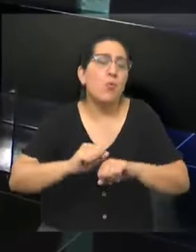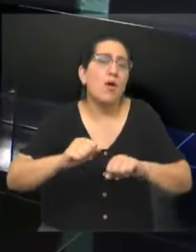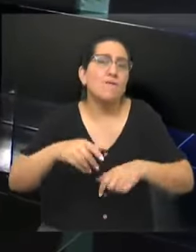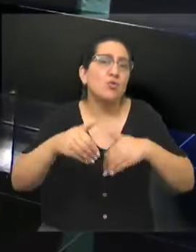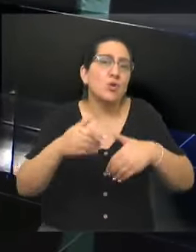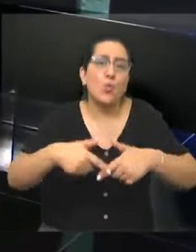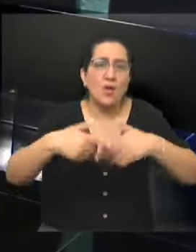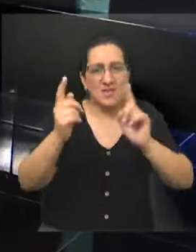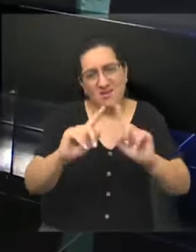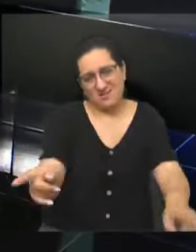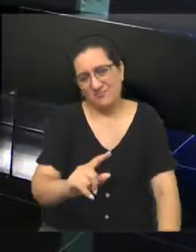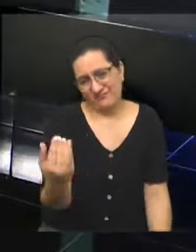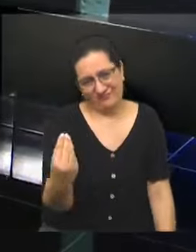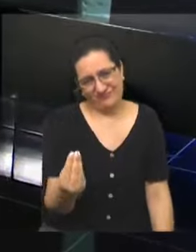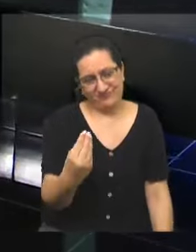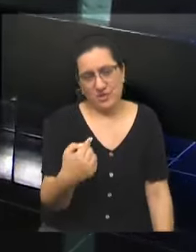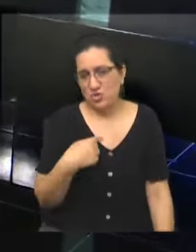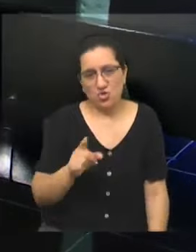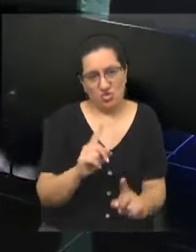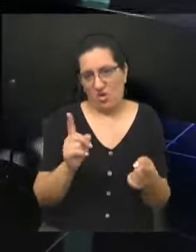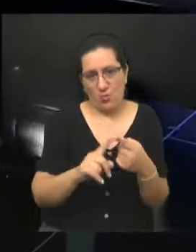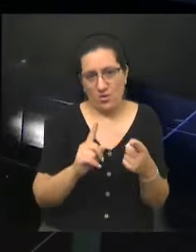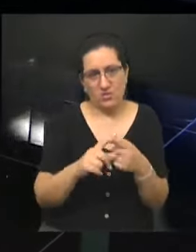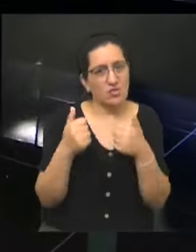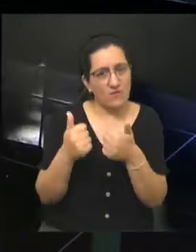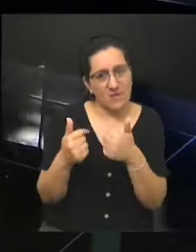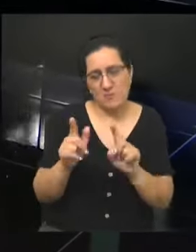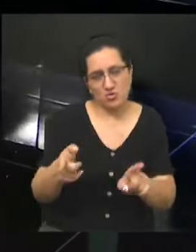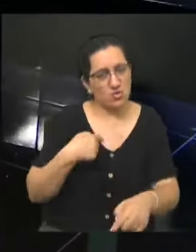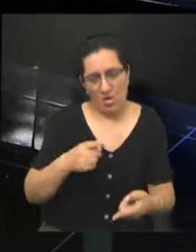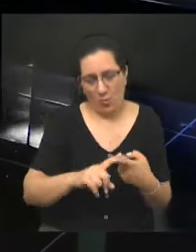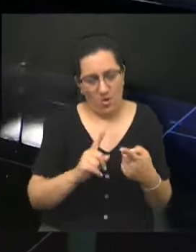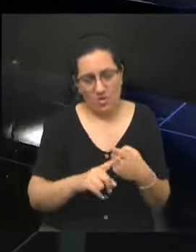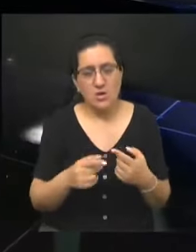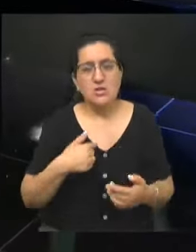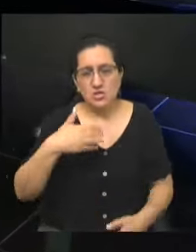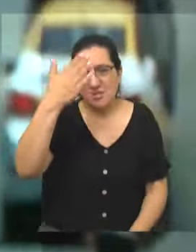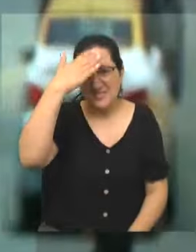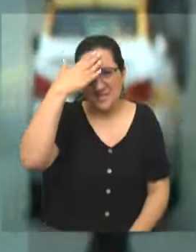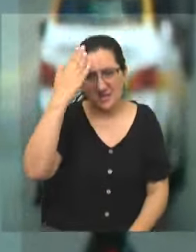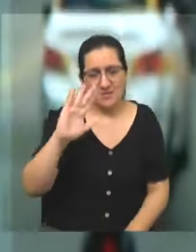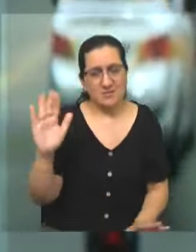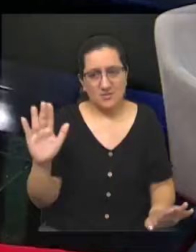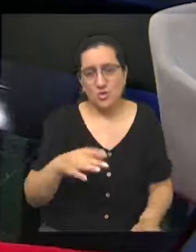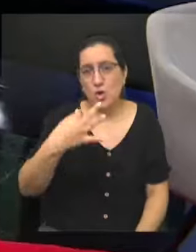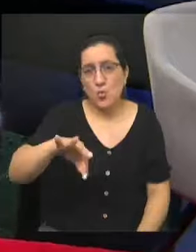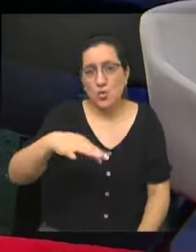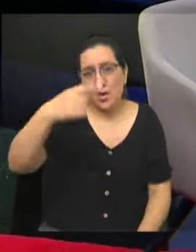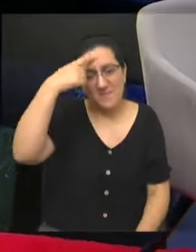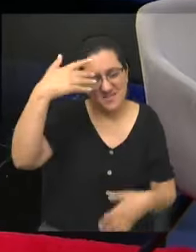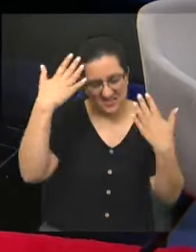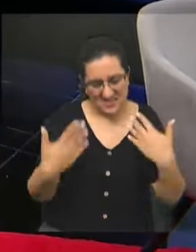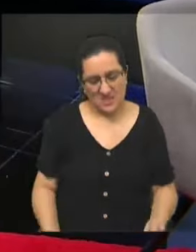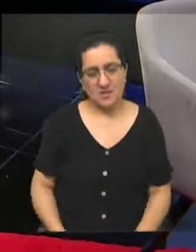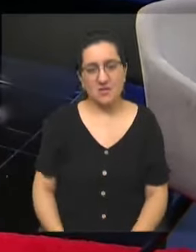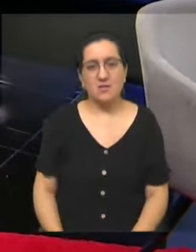para mí es un fiasco. Pero discrepo con todos, está todo bien, está todo bien. Yo sé que soy el único que piensa así. Anárquico. Sí,